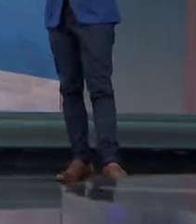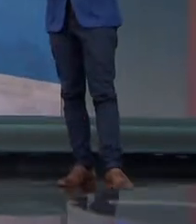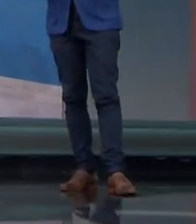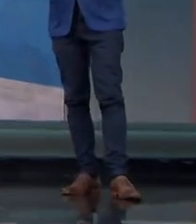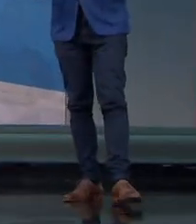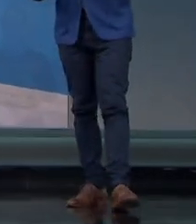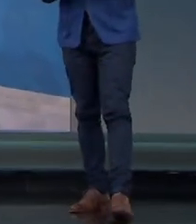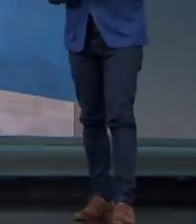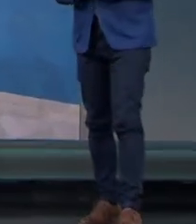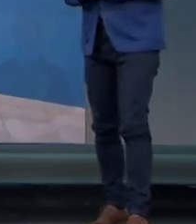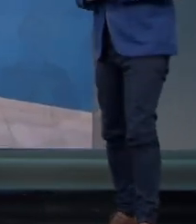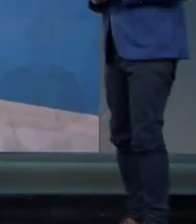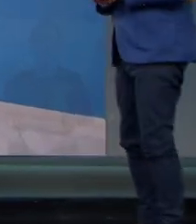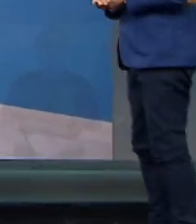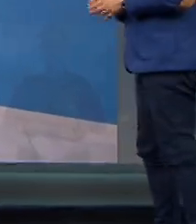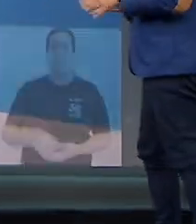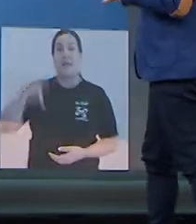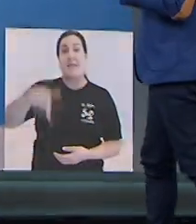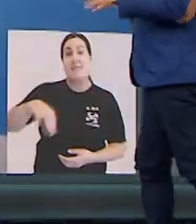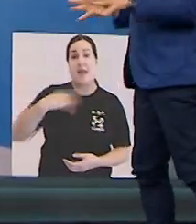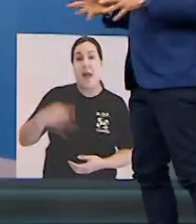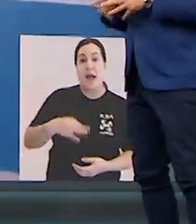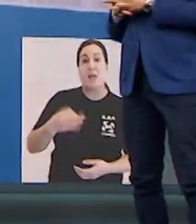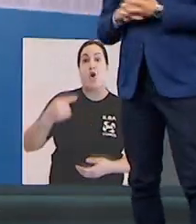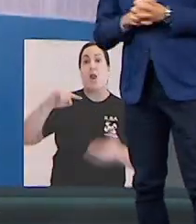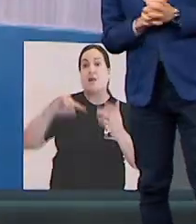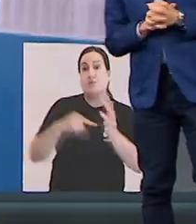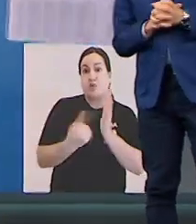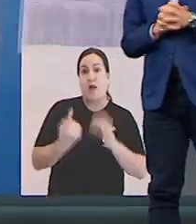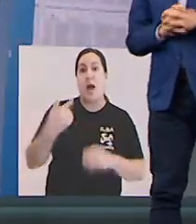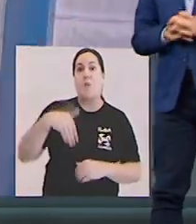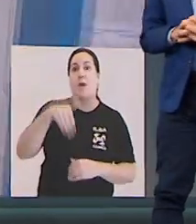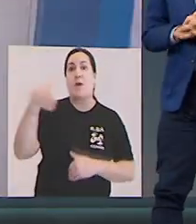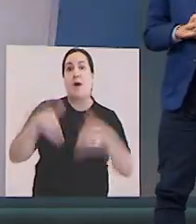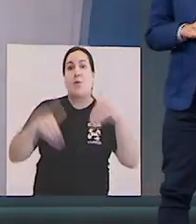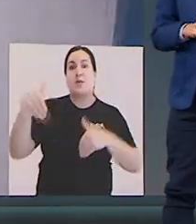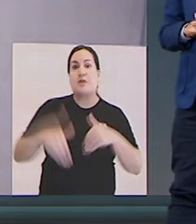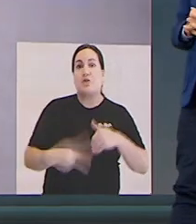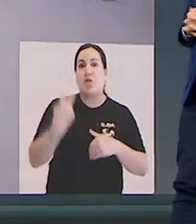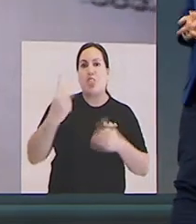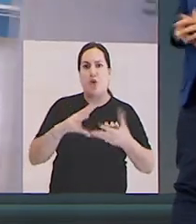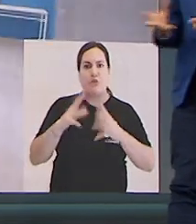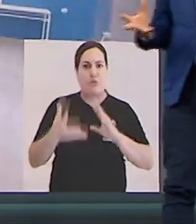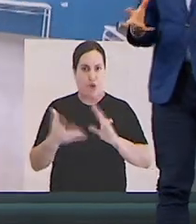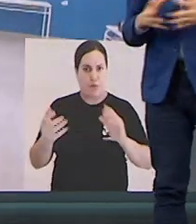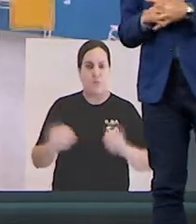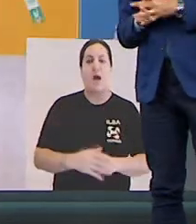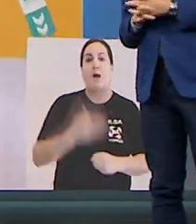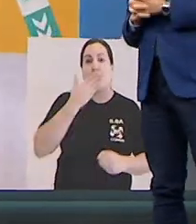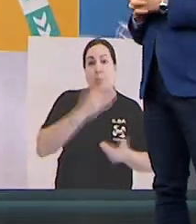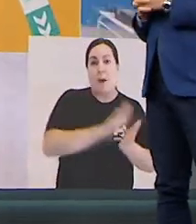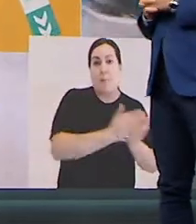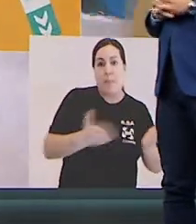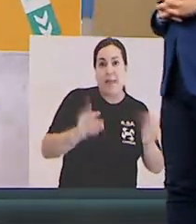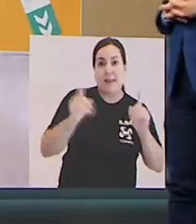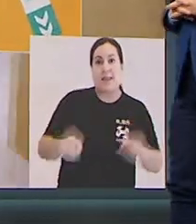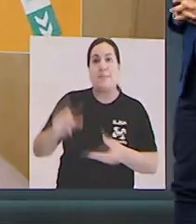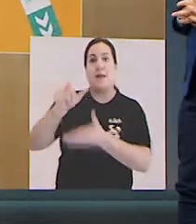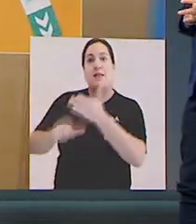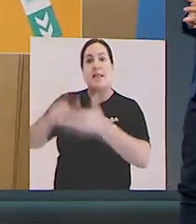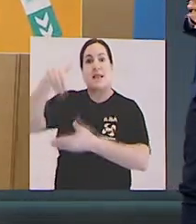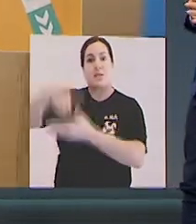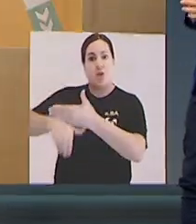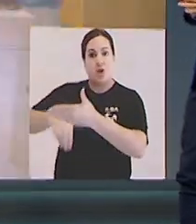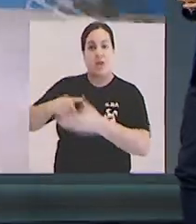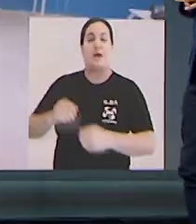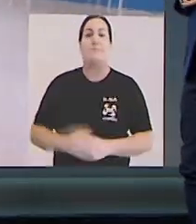bueno Falta poquito para votar y vamos con muchas dudas que tiene la gente sobre todo en la cuestión en la ciudad de Buenos Aires del voto electrónico claro